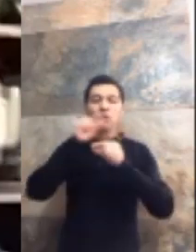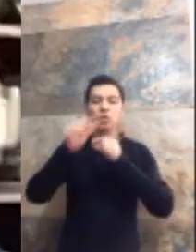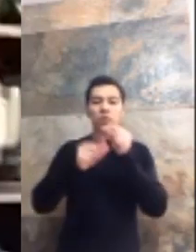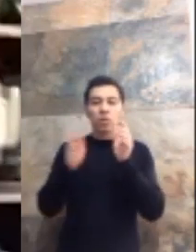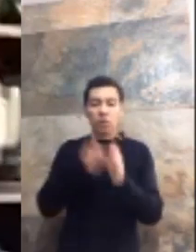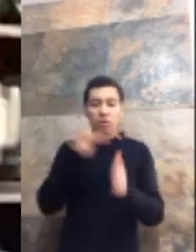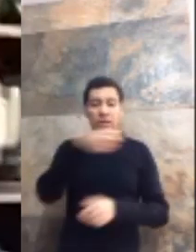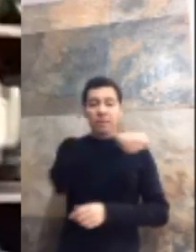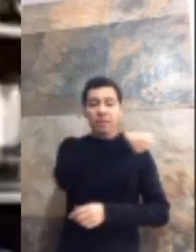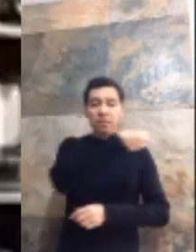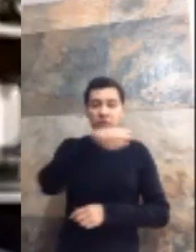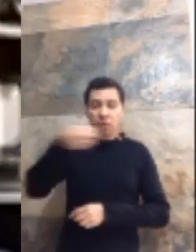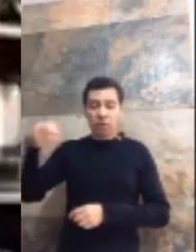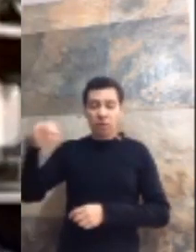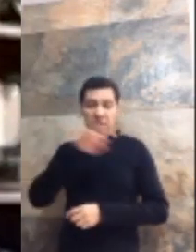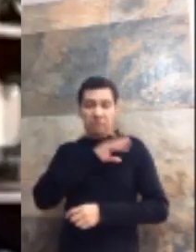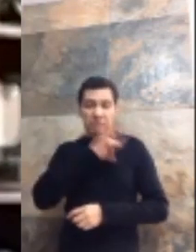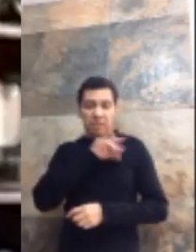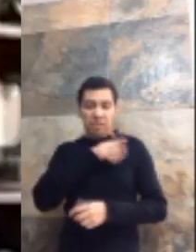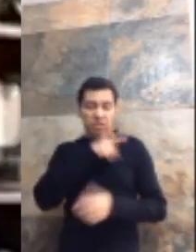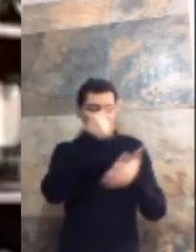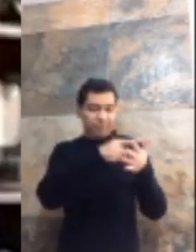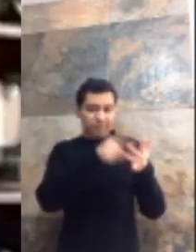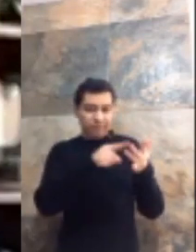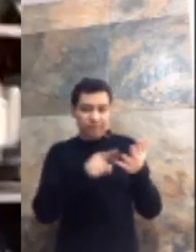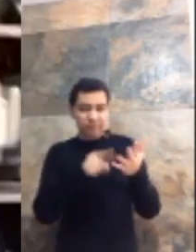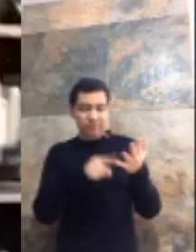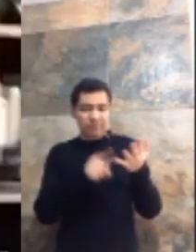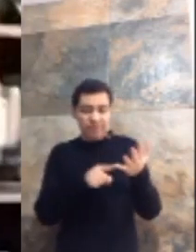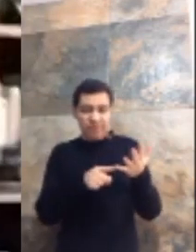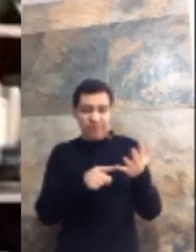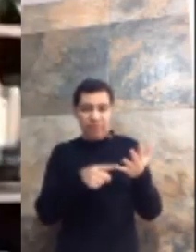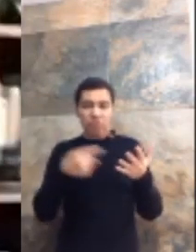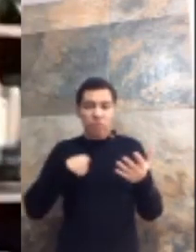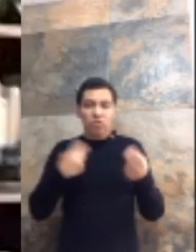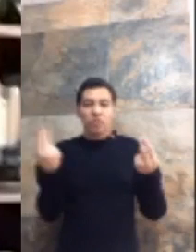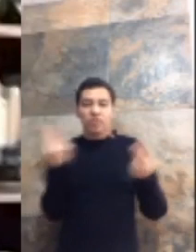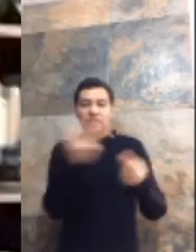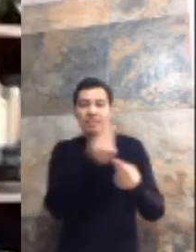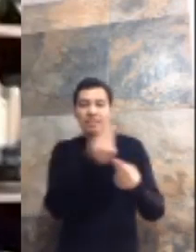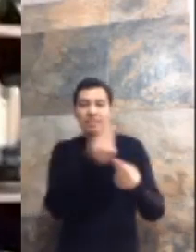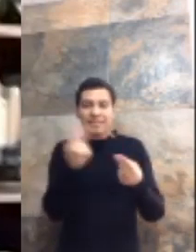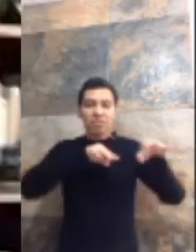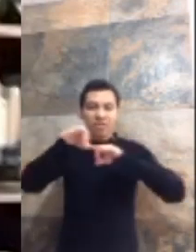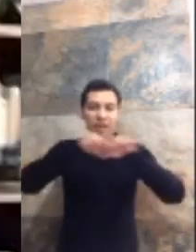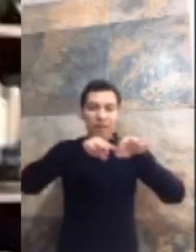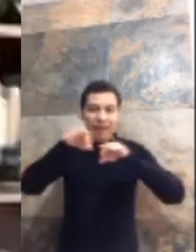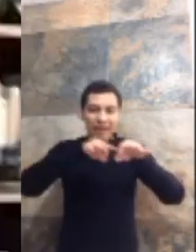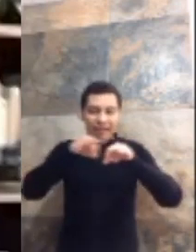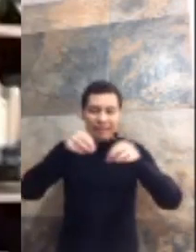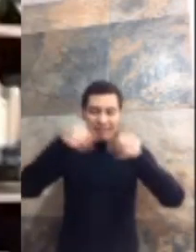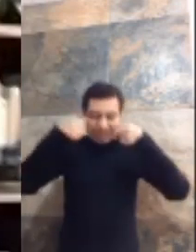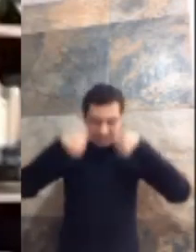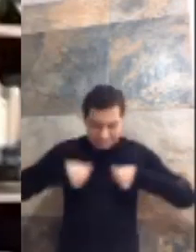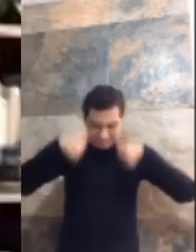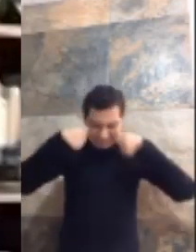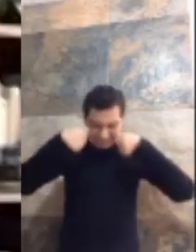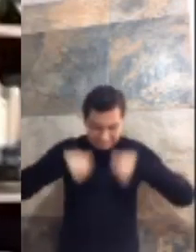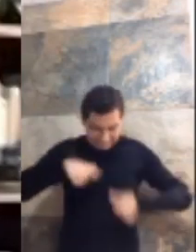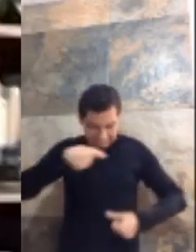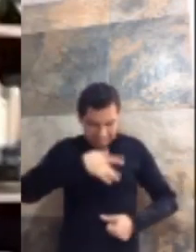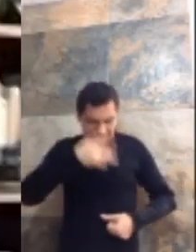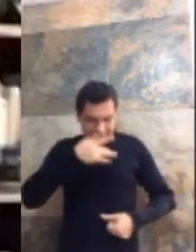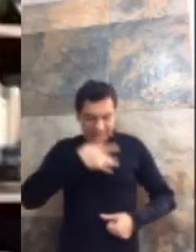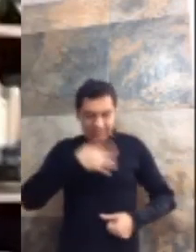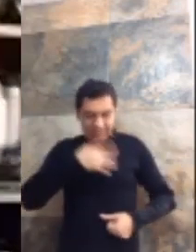como señales de alerta para ponernos a trabajar en aquellos aspectos que nos permitan ser resilientes, salir adelante,